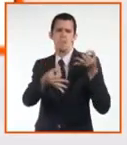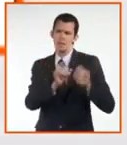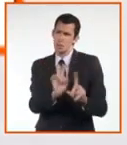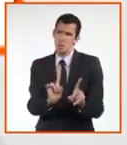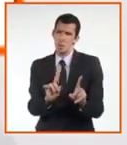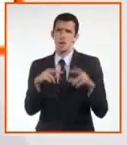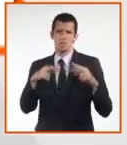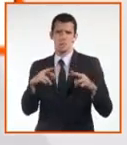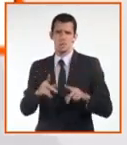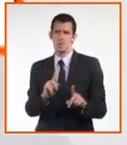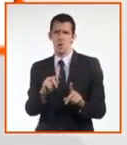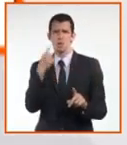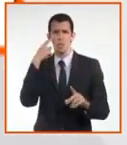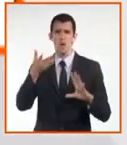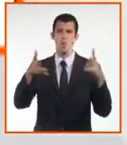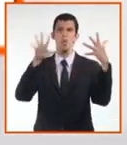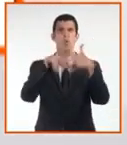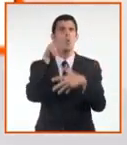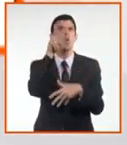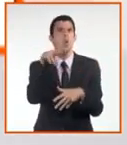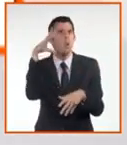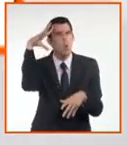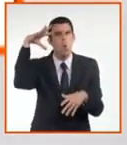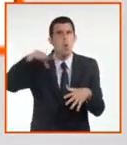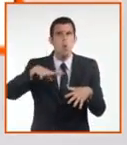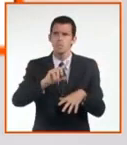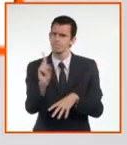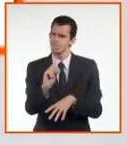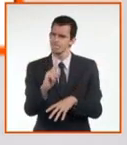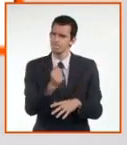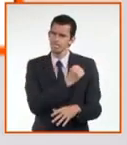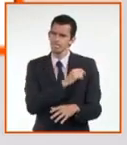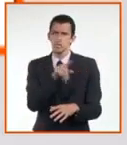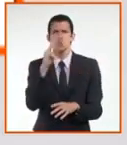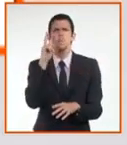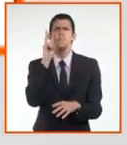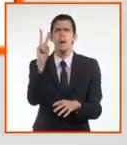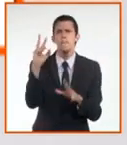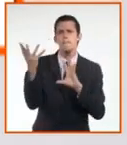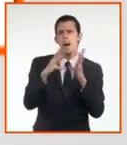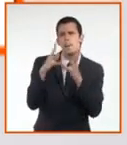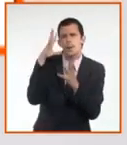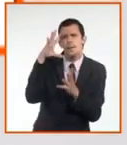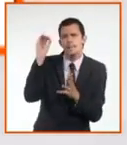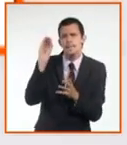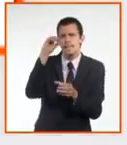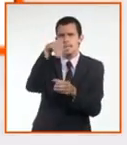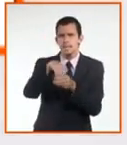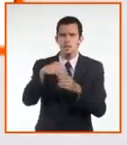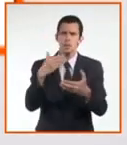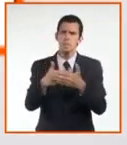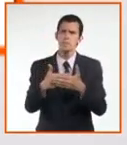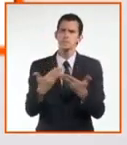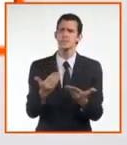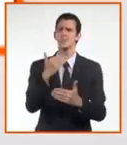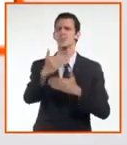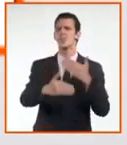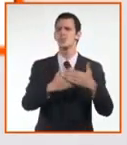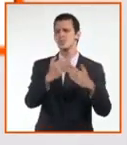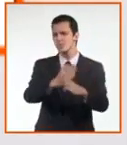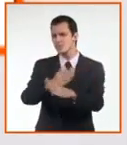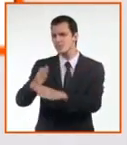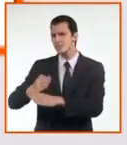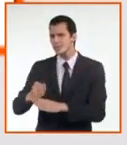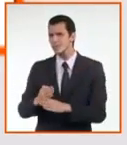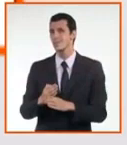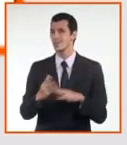complejidad sino para que tengan una idea de los diferentes procesos que hay y la complejidad de las operaciones unitarias que